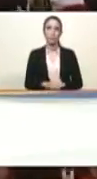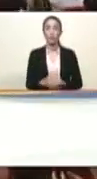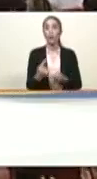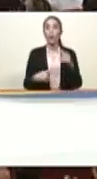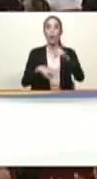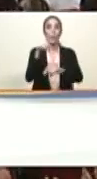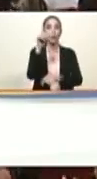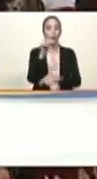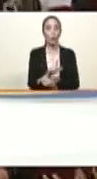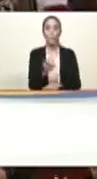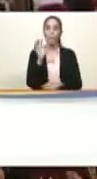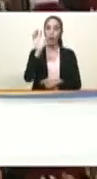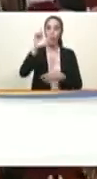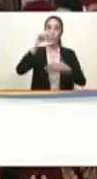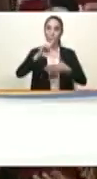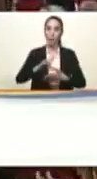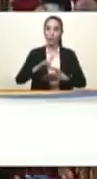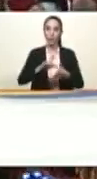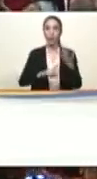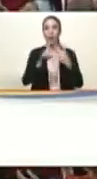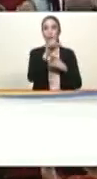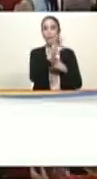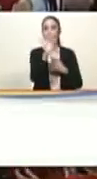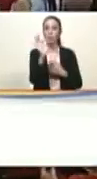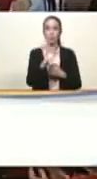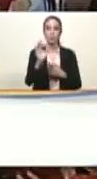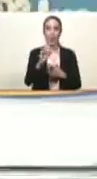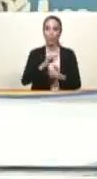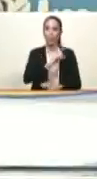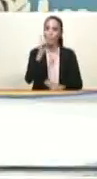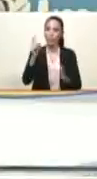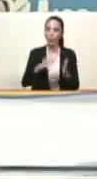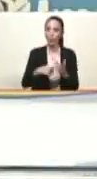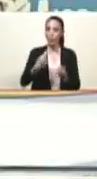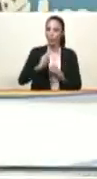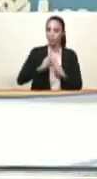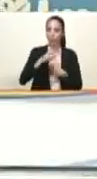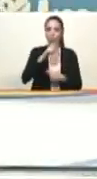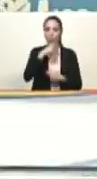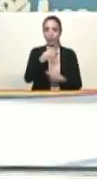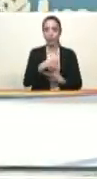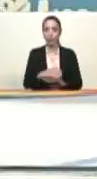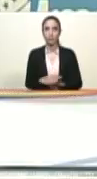América Latina con 100% de pensiones. Único país.